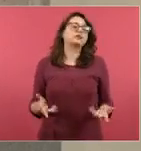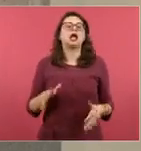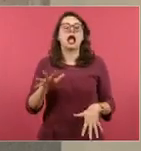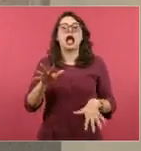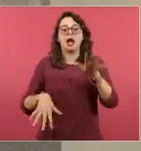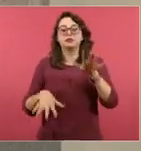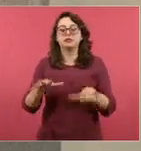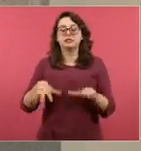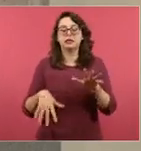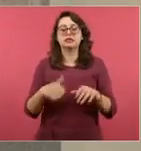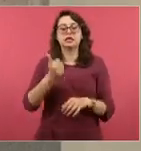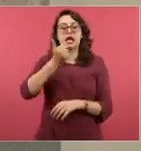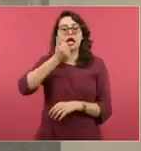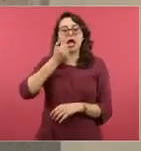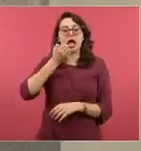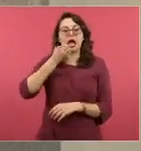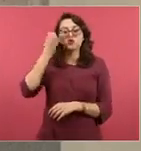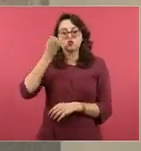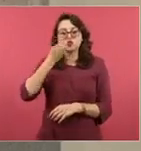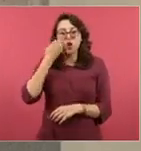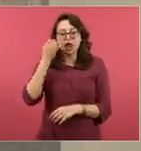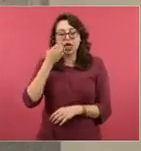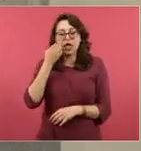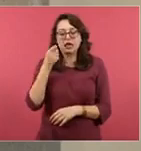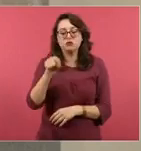mismo que el 80% de 20?